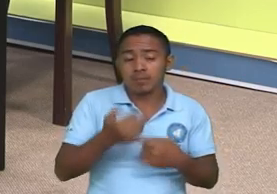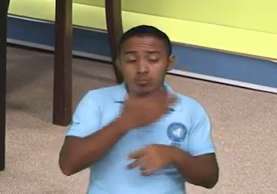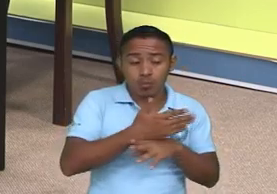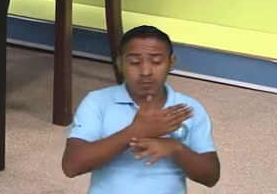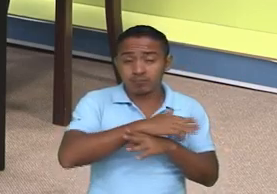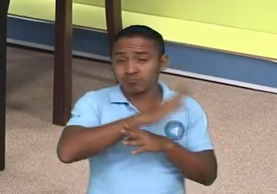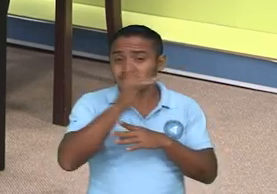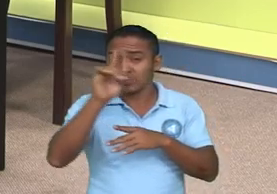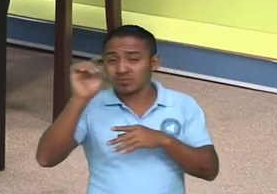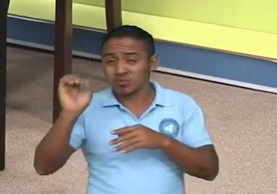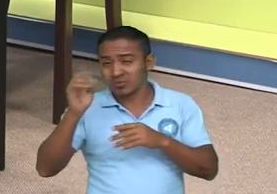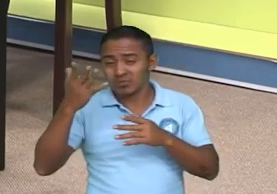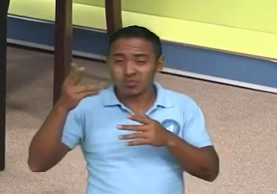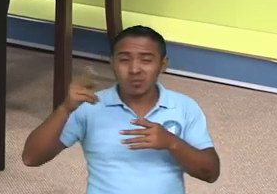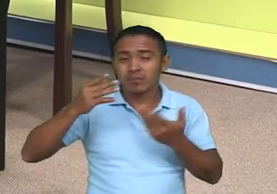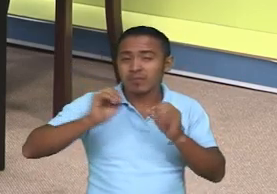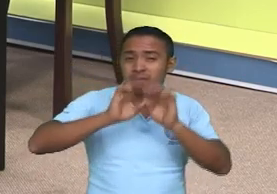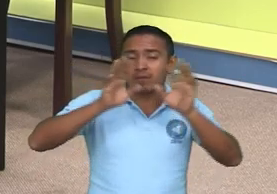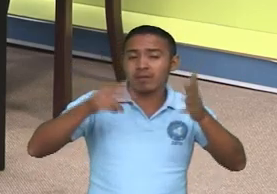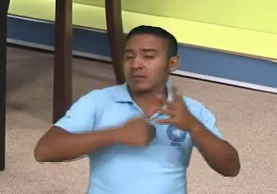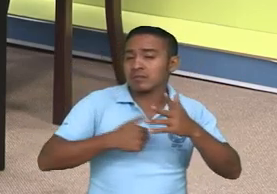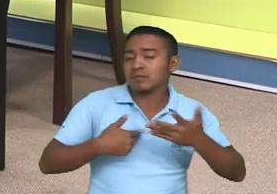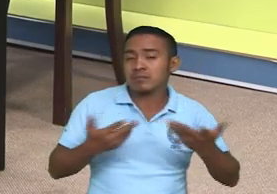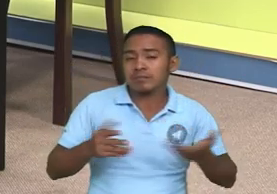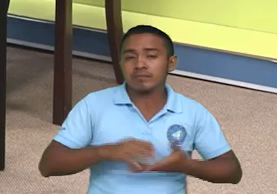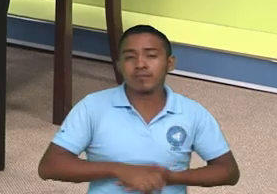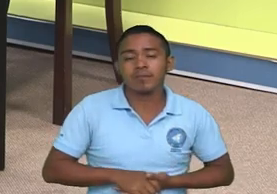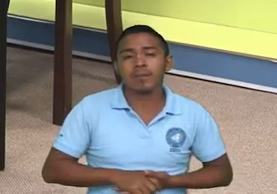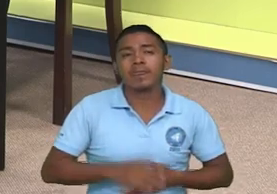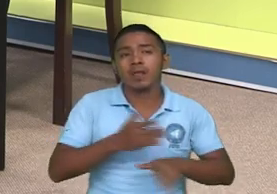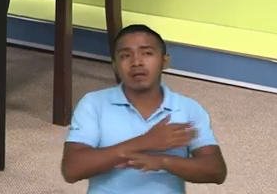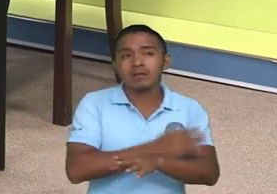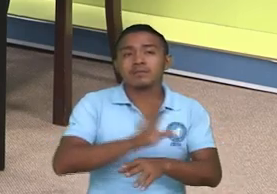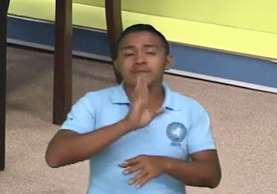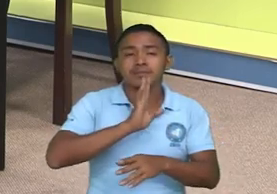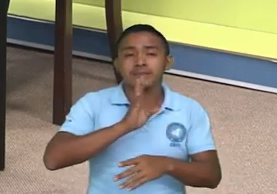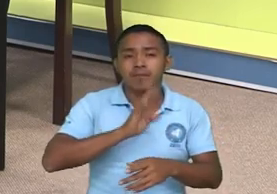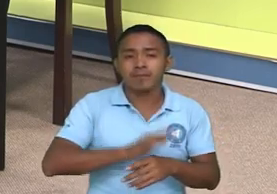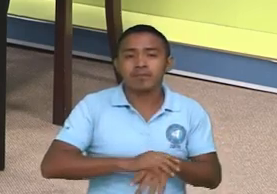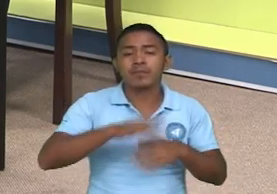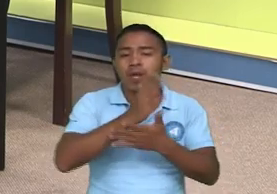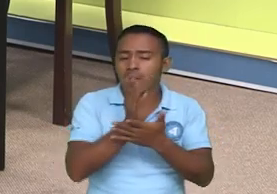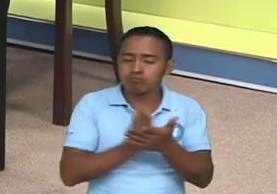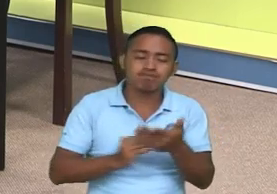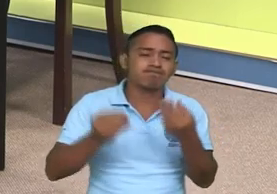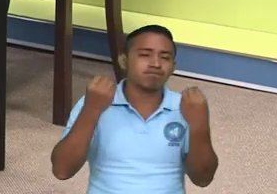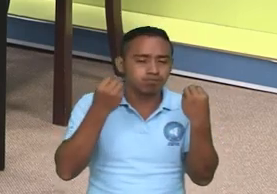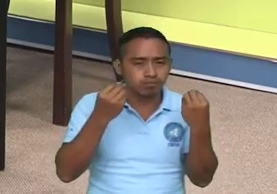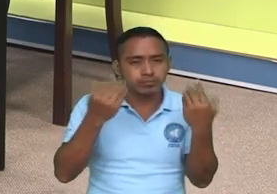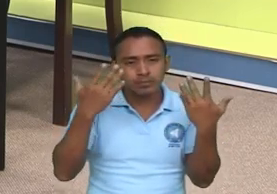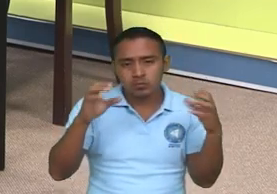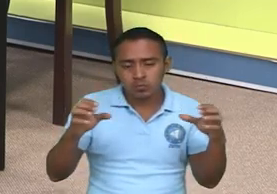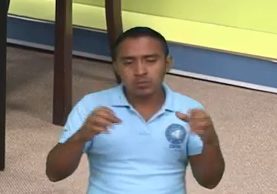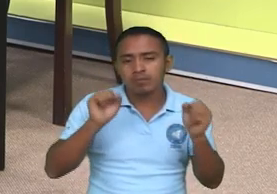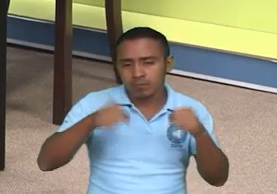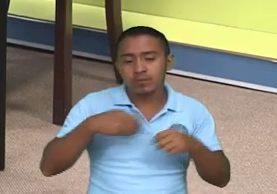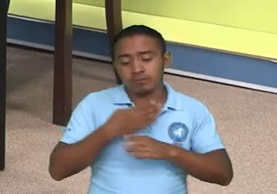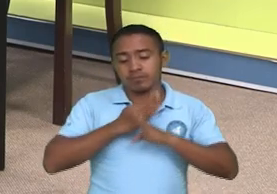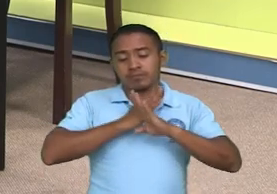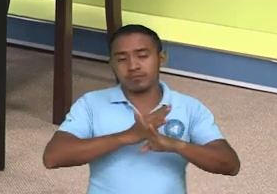súbita. ¿Es real esto? ¿O qué es lo más recomendable, por lo menos al momento de dormir, que me decía usted